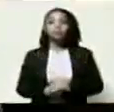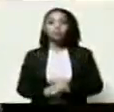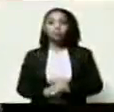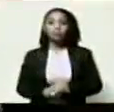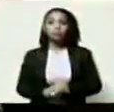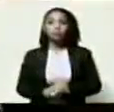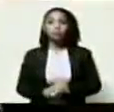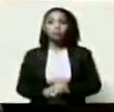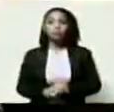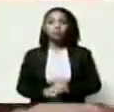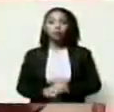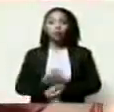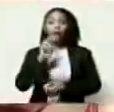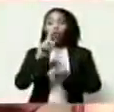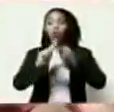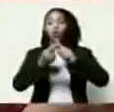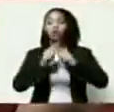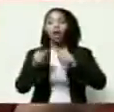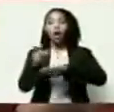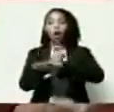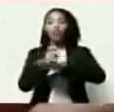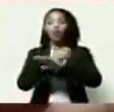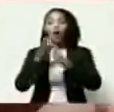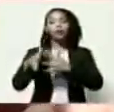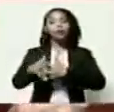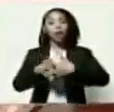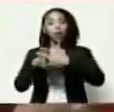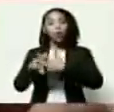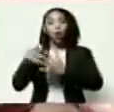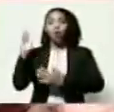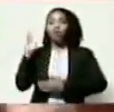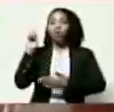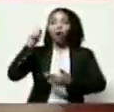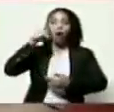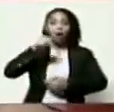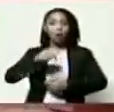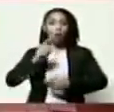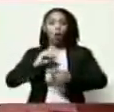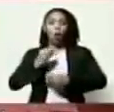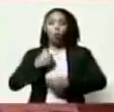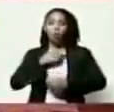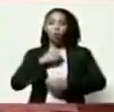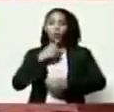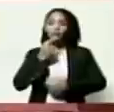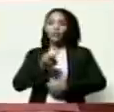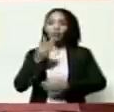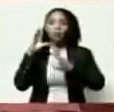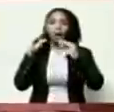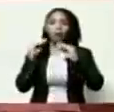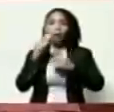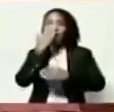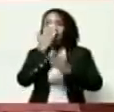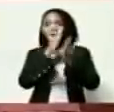Las dos cosas. El gobierno de Estados Unidos vino aquí, como hemos dicho, a hablar con el presidente.